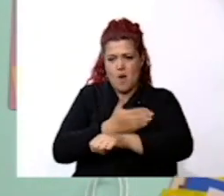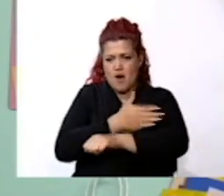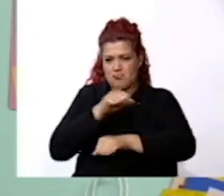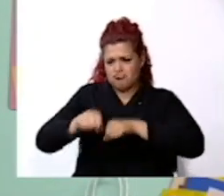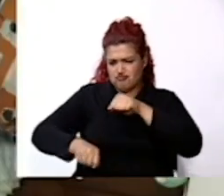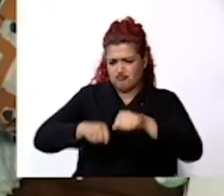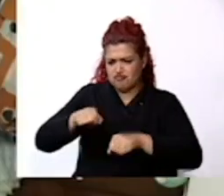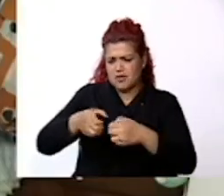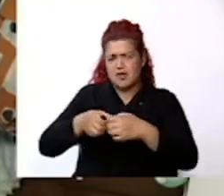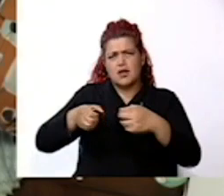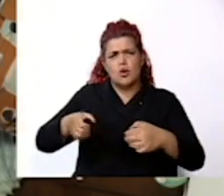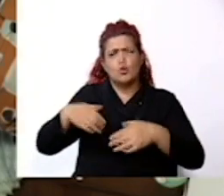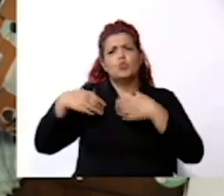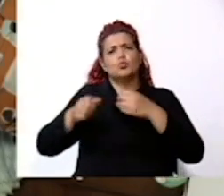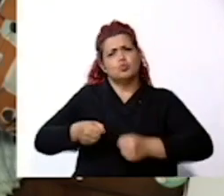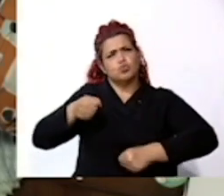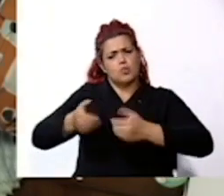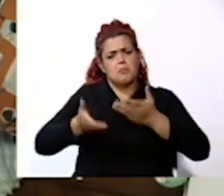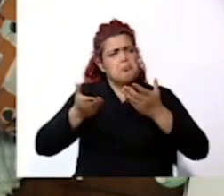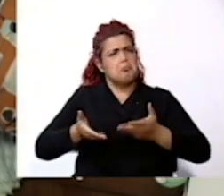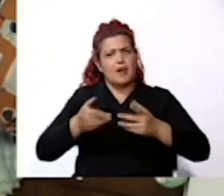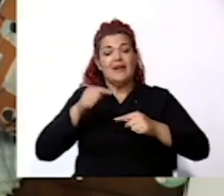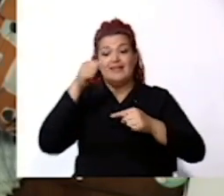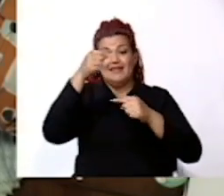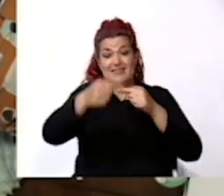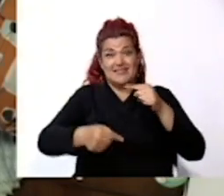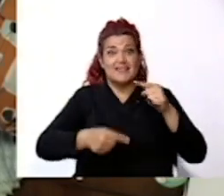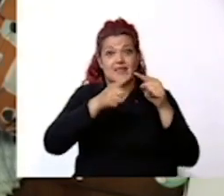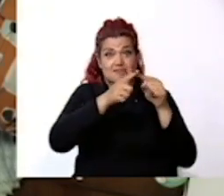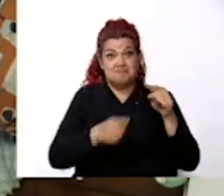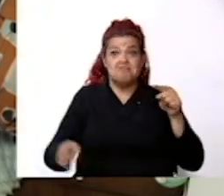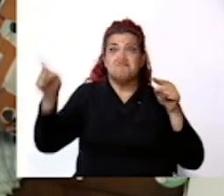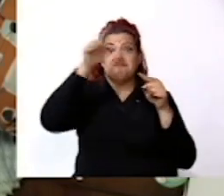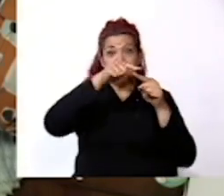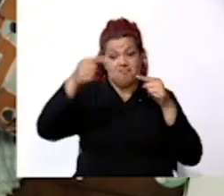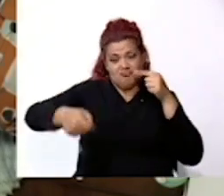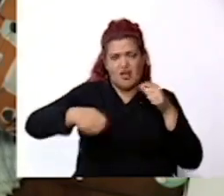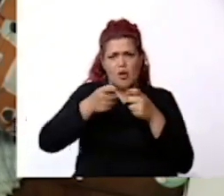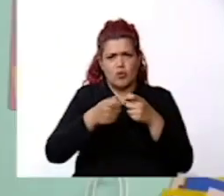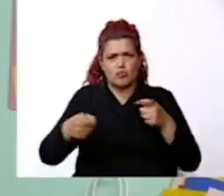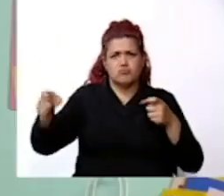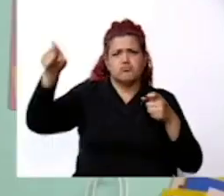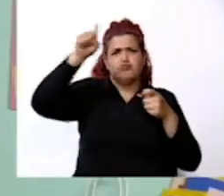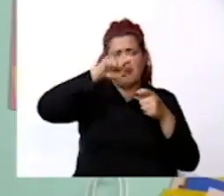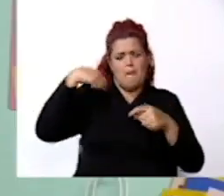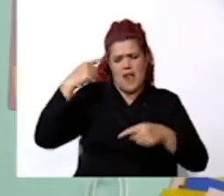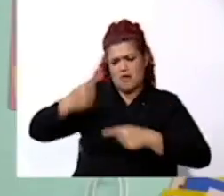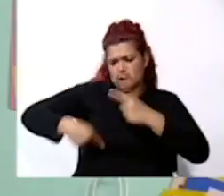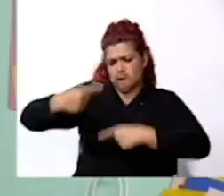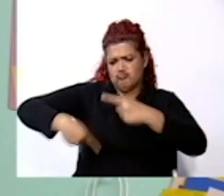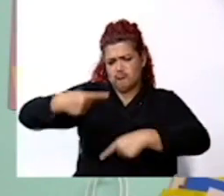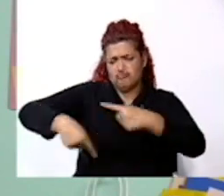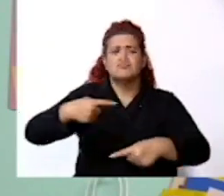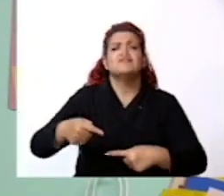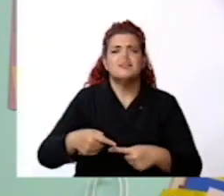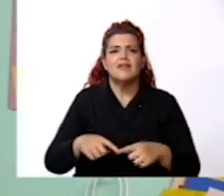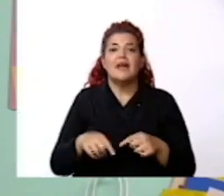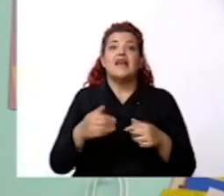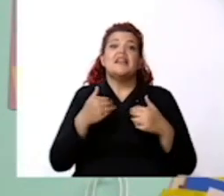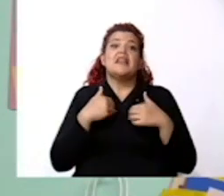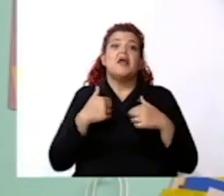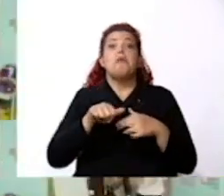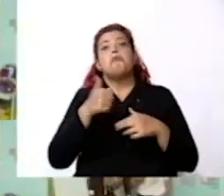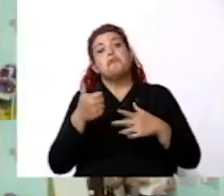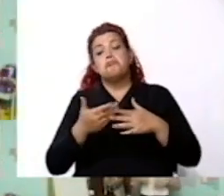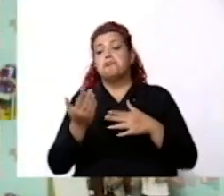más liviano. Las llantas también tienen neumáticos de hule para que giren más veloz. Algunas tienen espejos para mirar qué